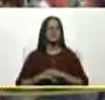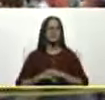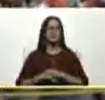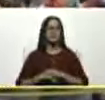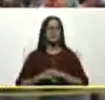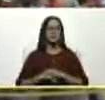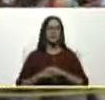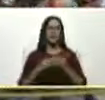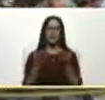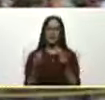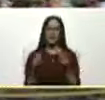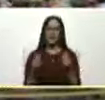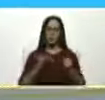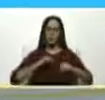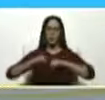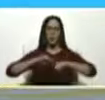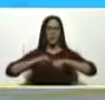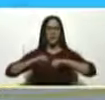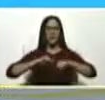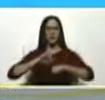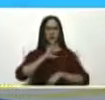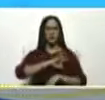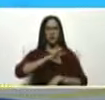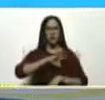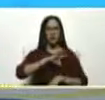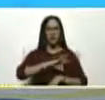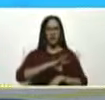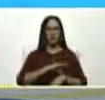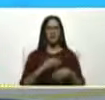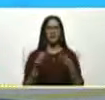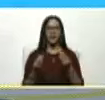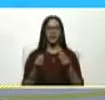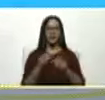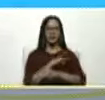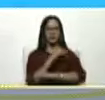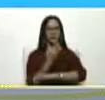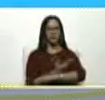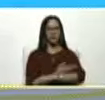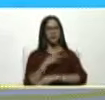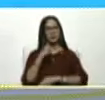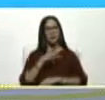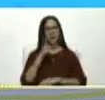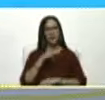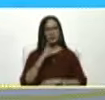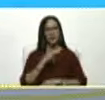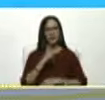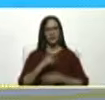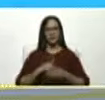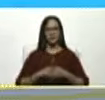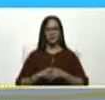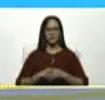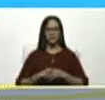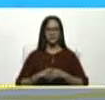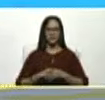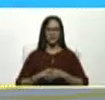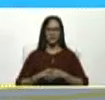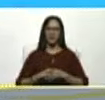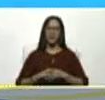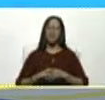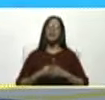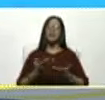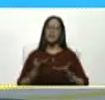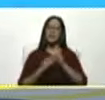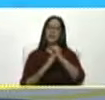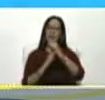de tantos movimientos sociales, de tantas fuerzas políticas, del liderazgo de base que tiene